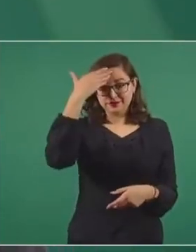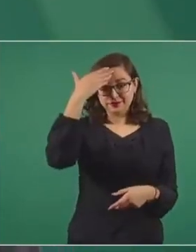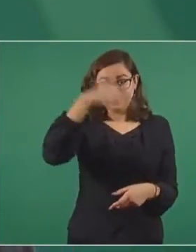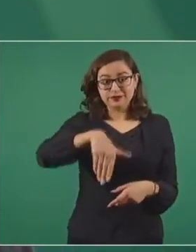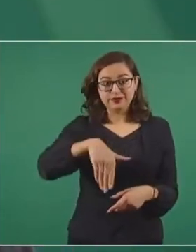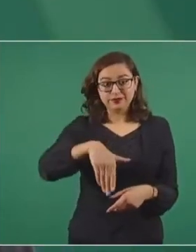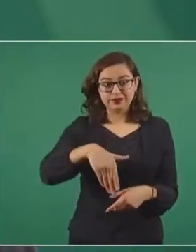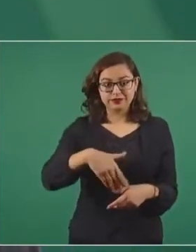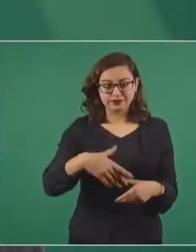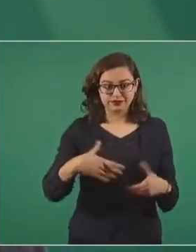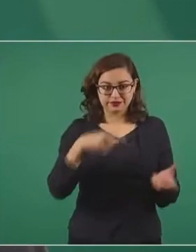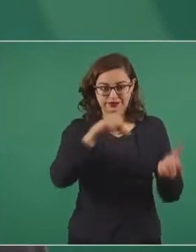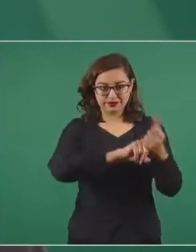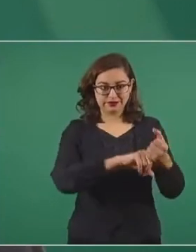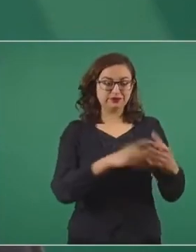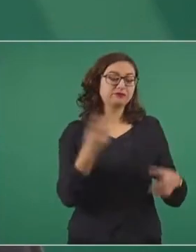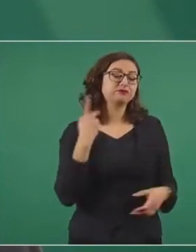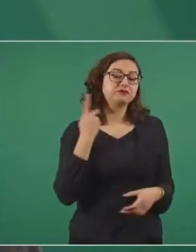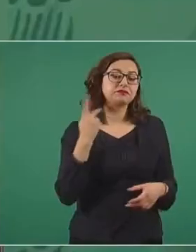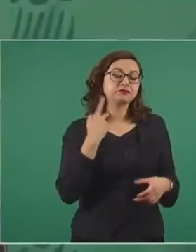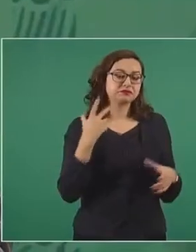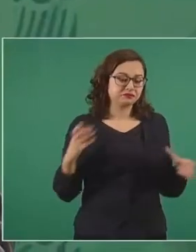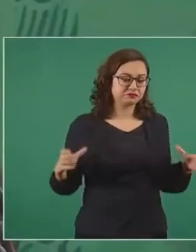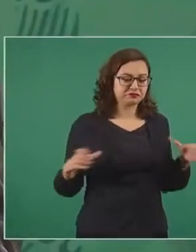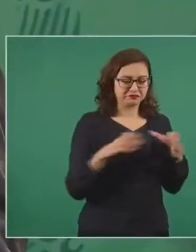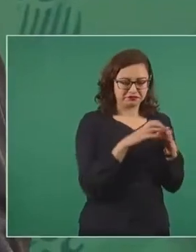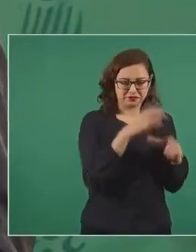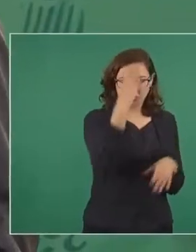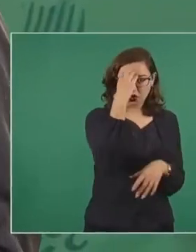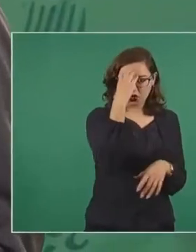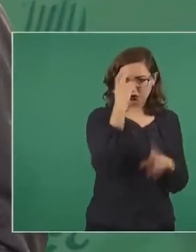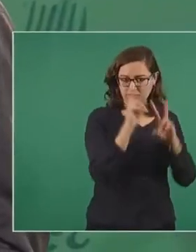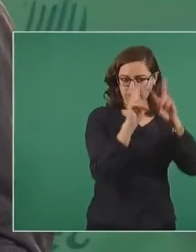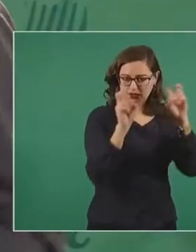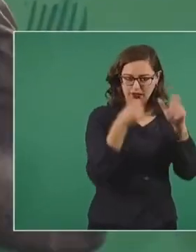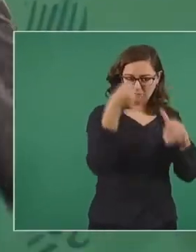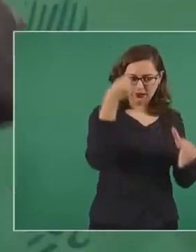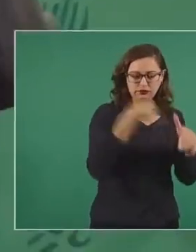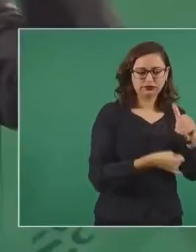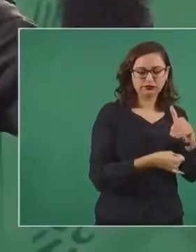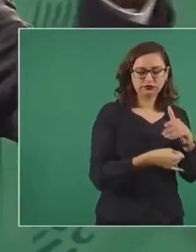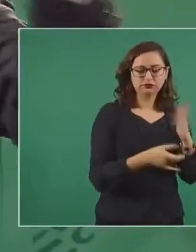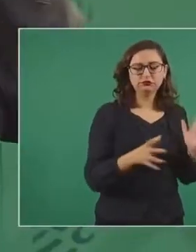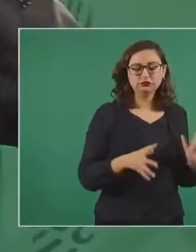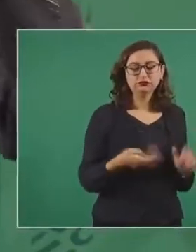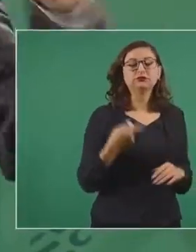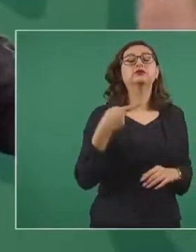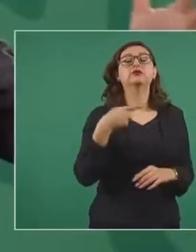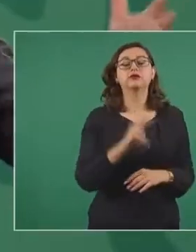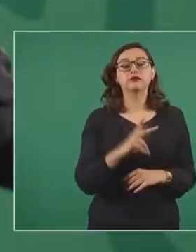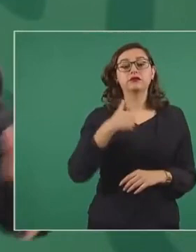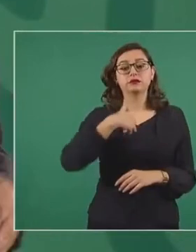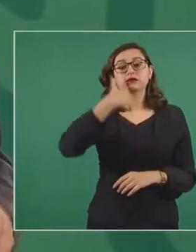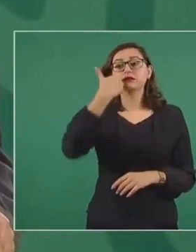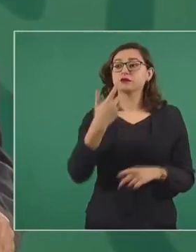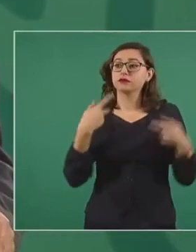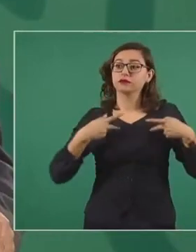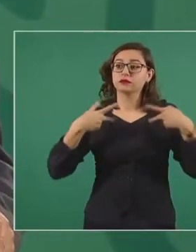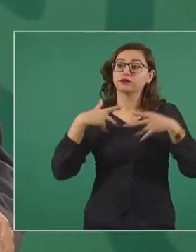sociedad política. Y yo quiero que lo sepa todo el